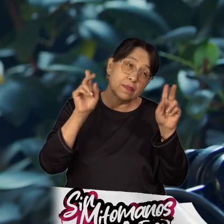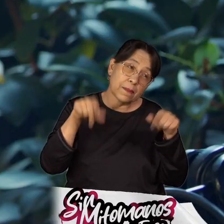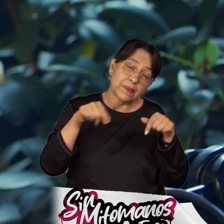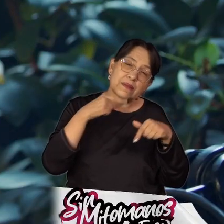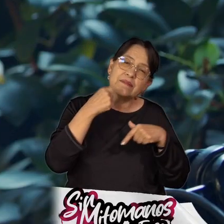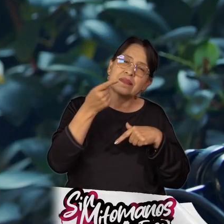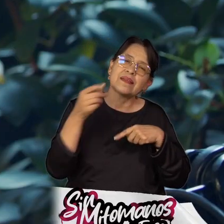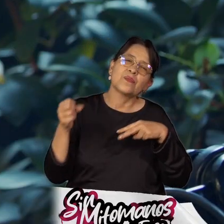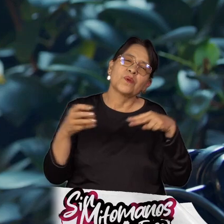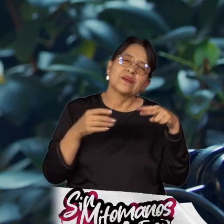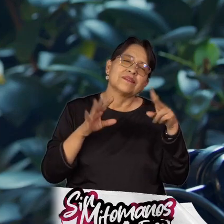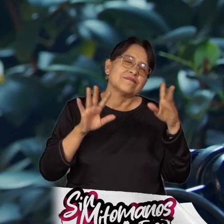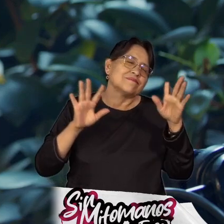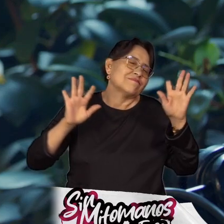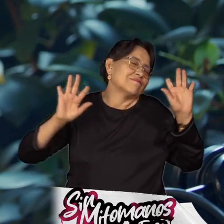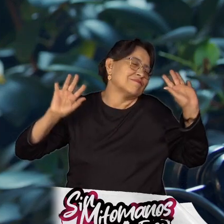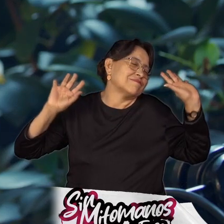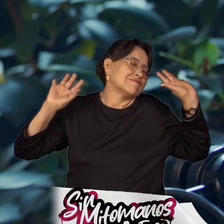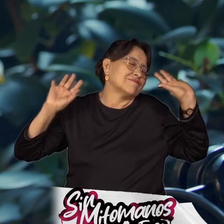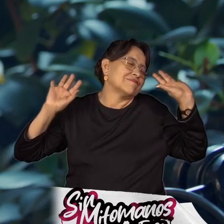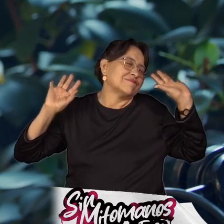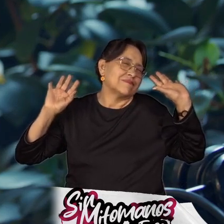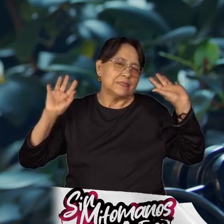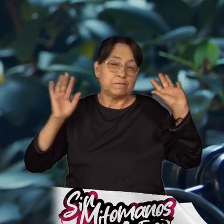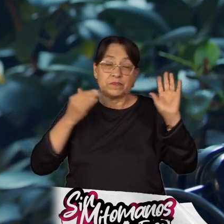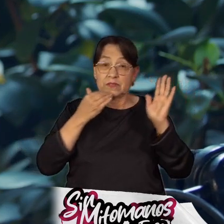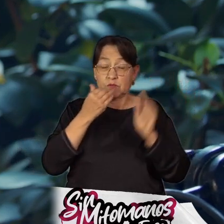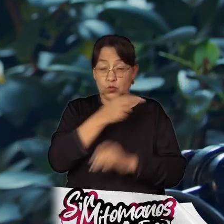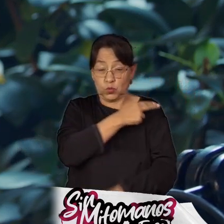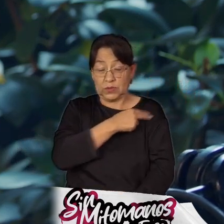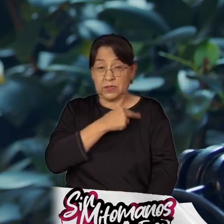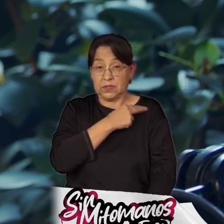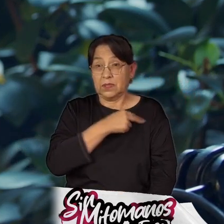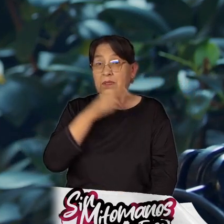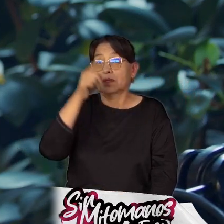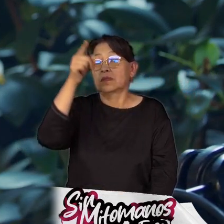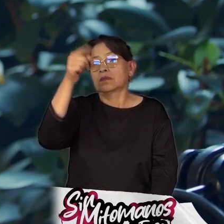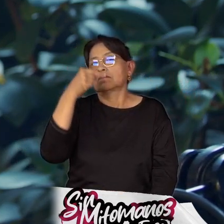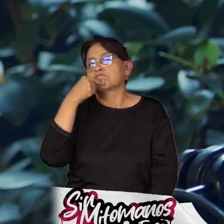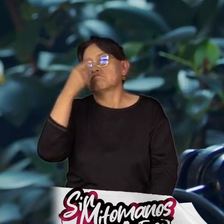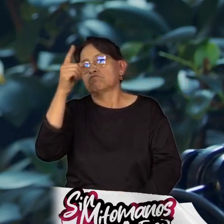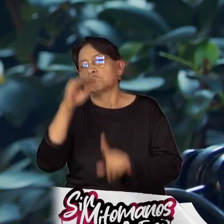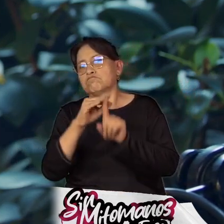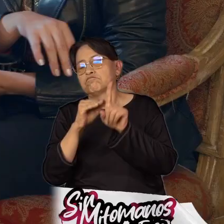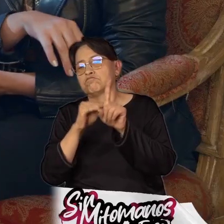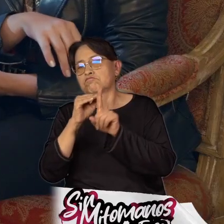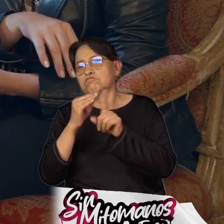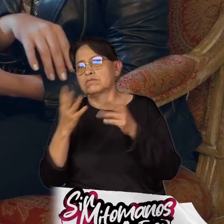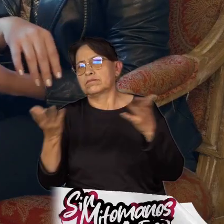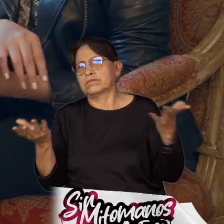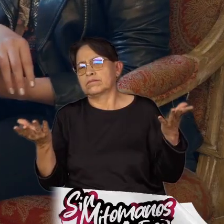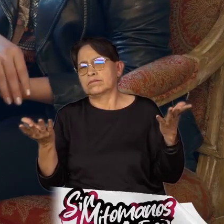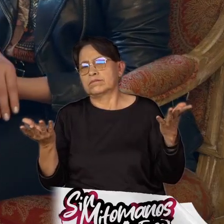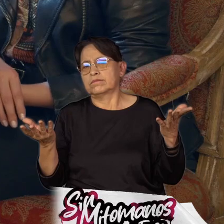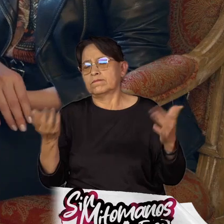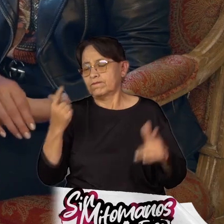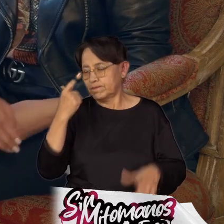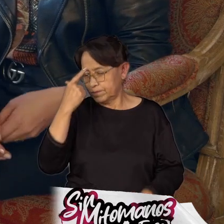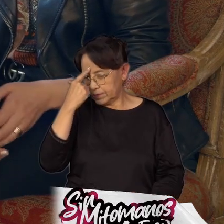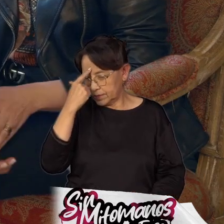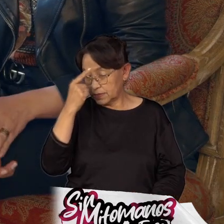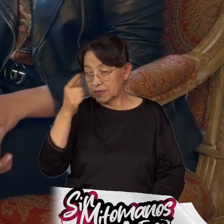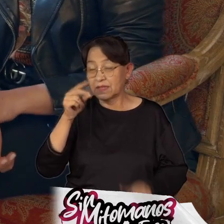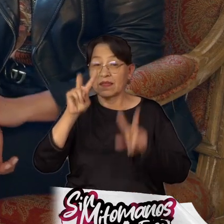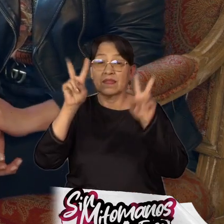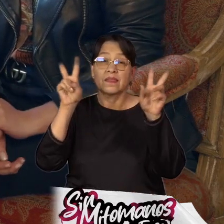tema de educación. Total. Mira cómo, por ejemplo, Suiza quita estos temas de estratificaciones y eso